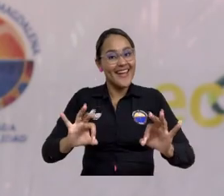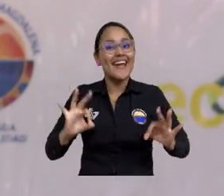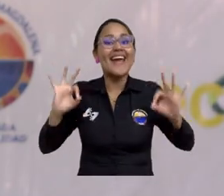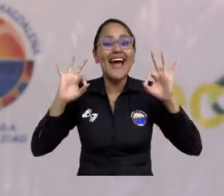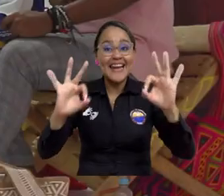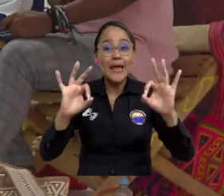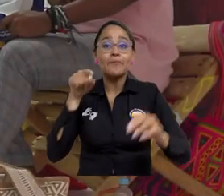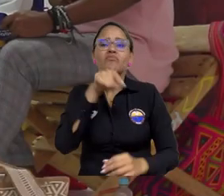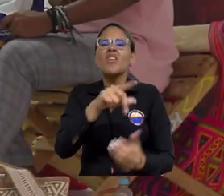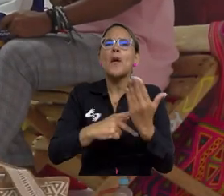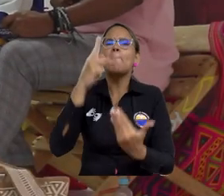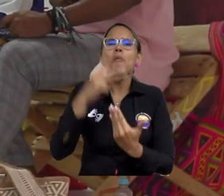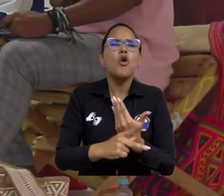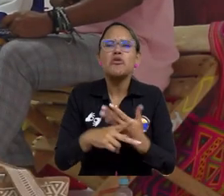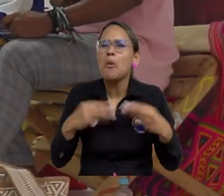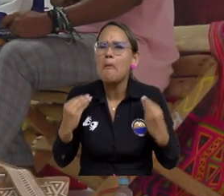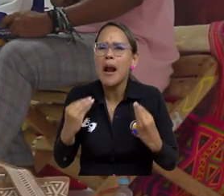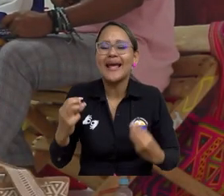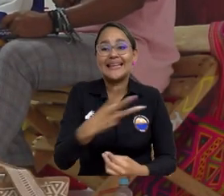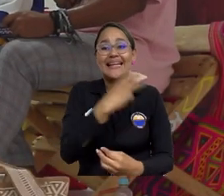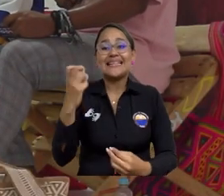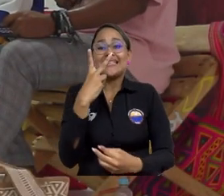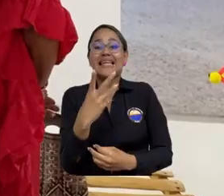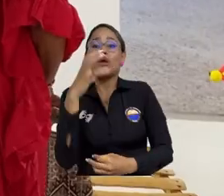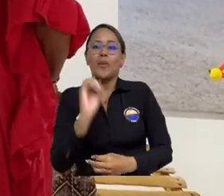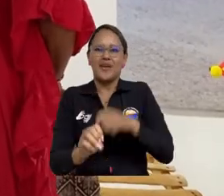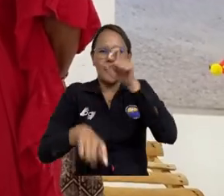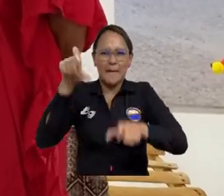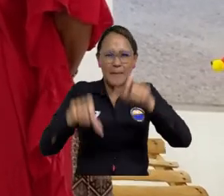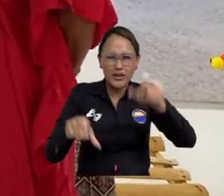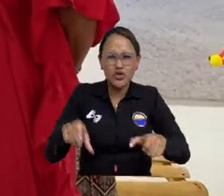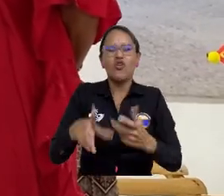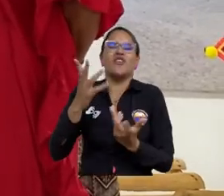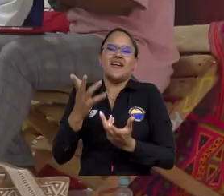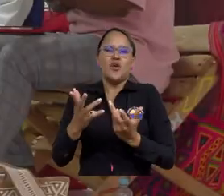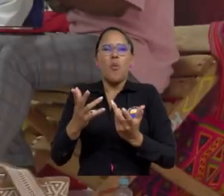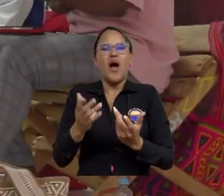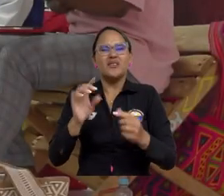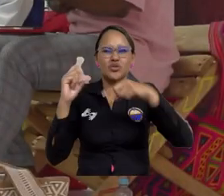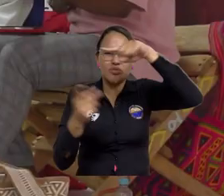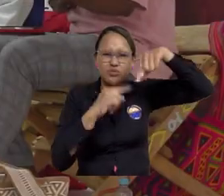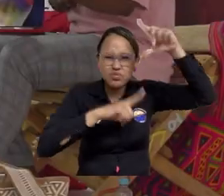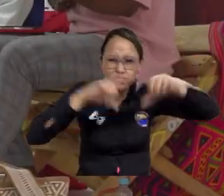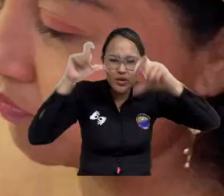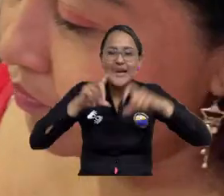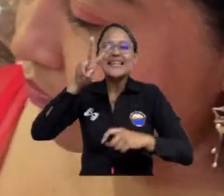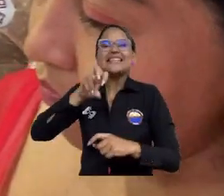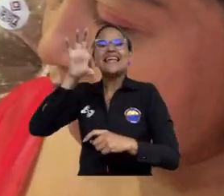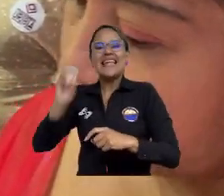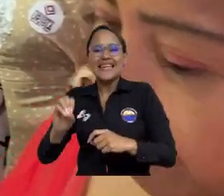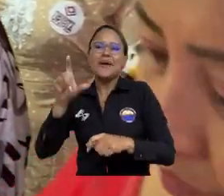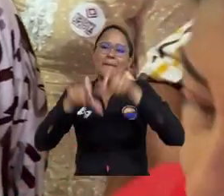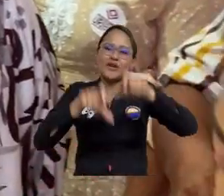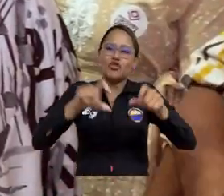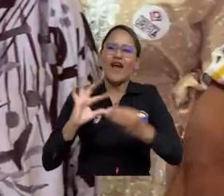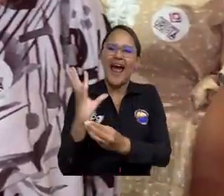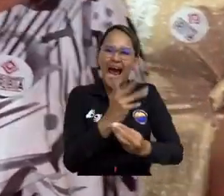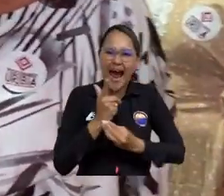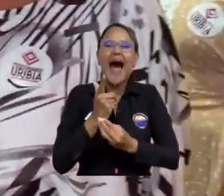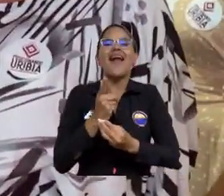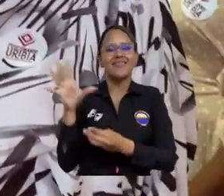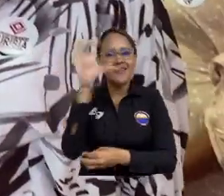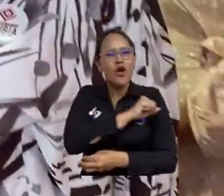calidad de vida. Con el proyecto se pretende beneficiar a 320 prestadores de servicios turísticos y 70 artesanos de Uribia, con